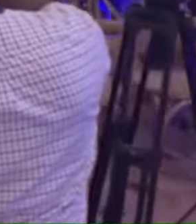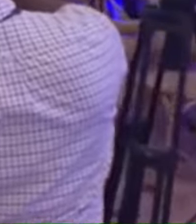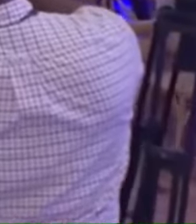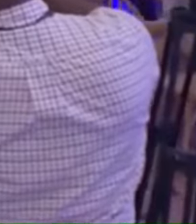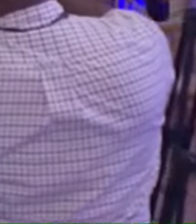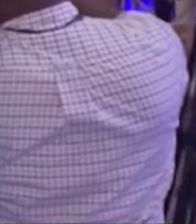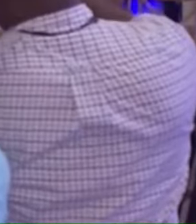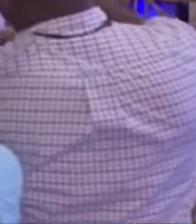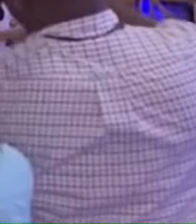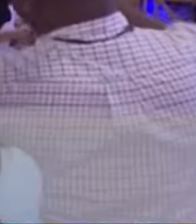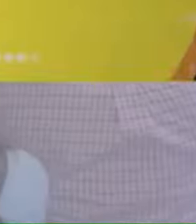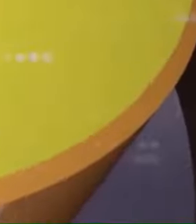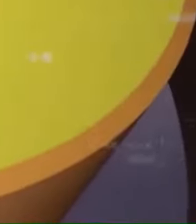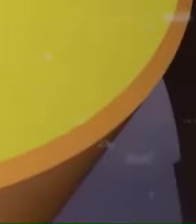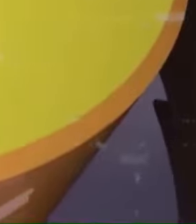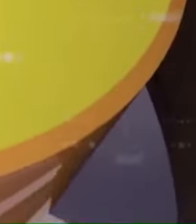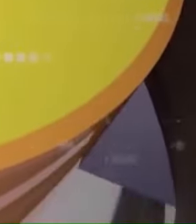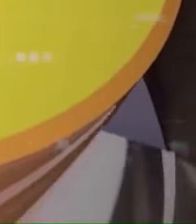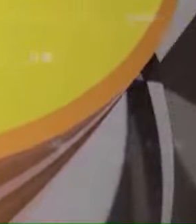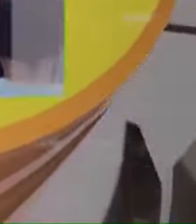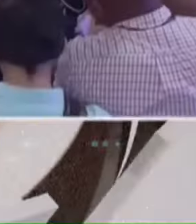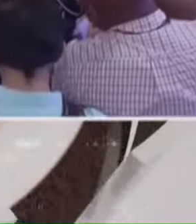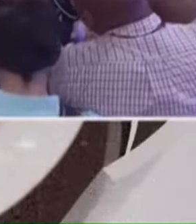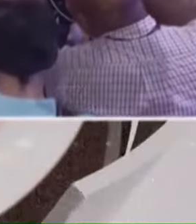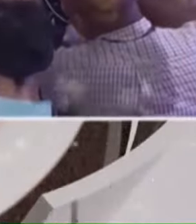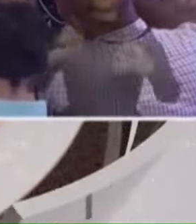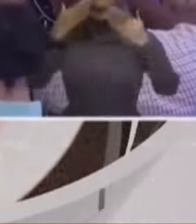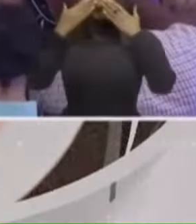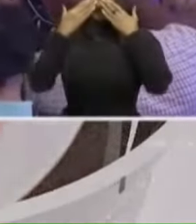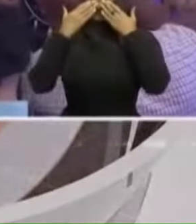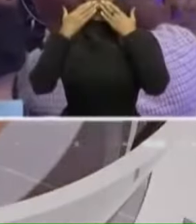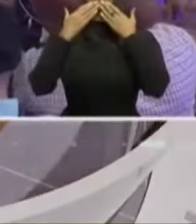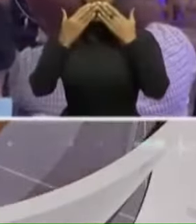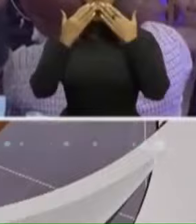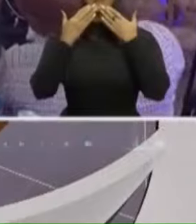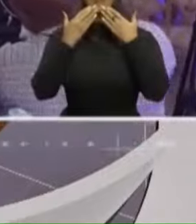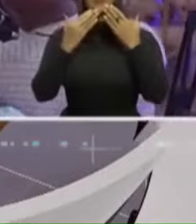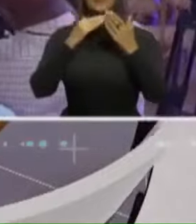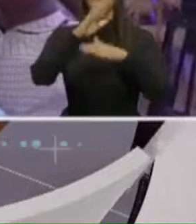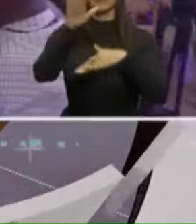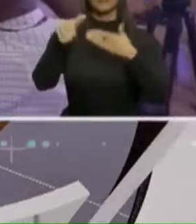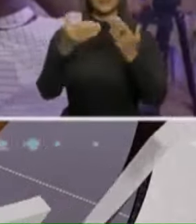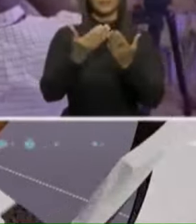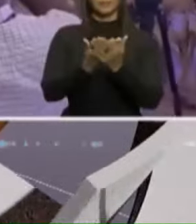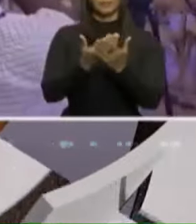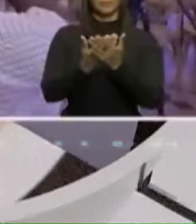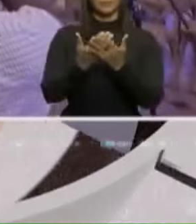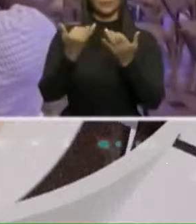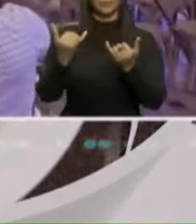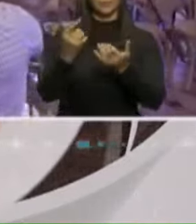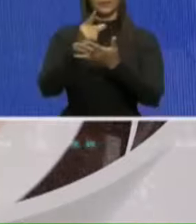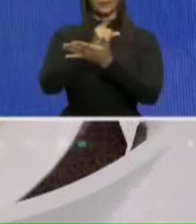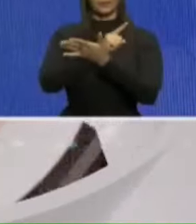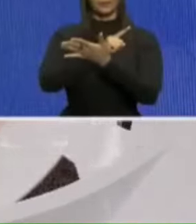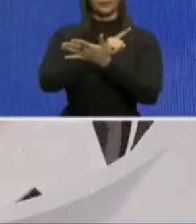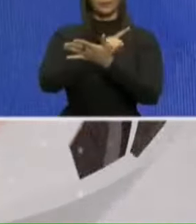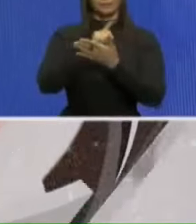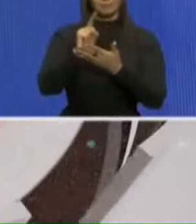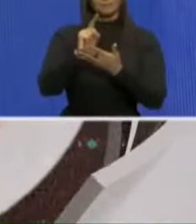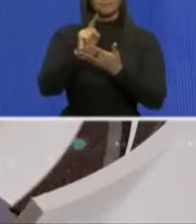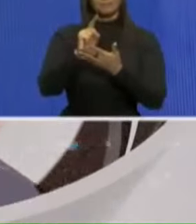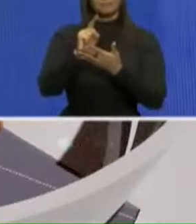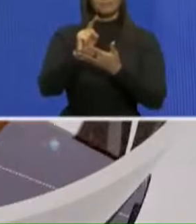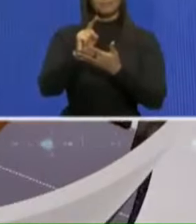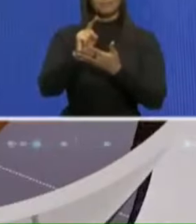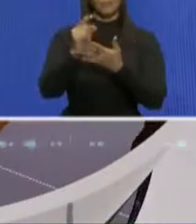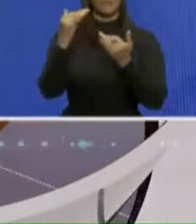tipo de eh Claridad como usted señala o ese tipo de separación Bueno ya el viaje de él lo paga el estado maña sería y el viaje de su familia